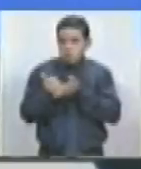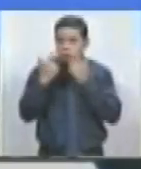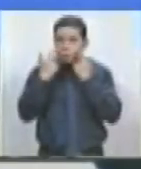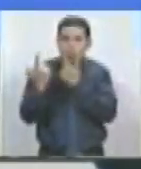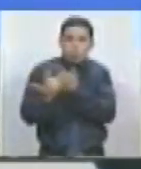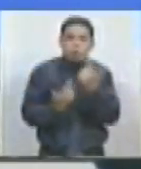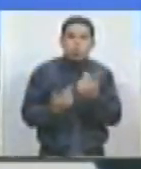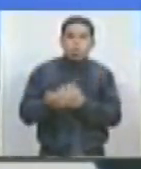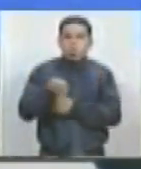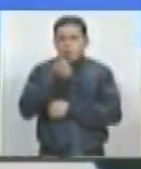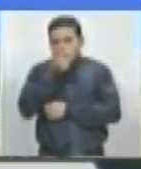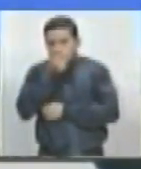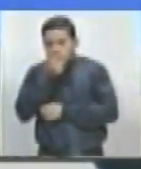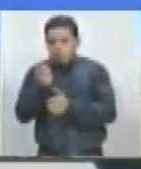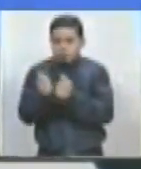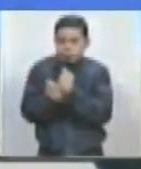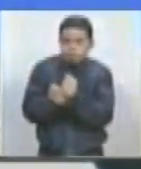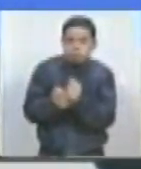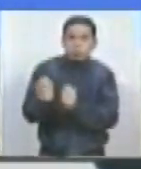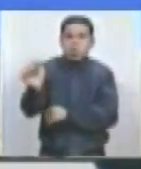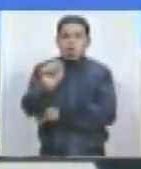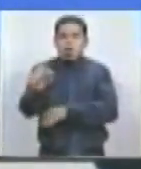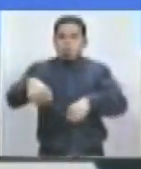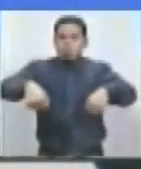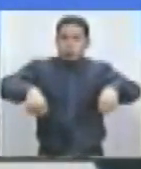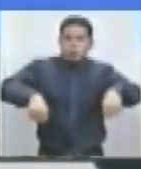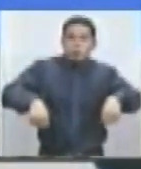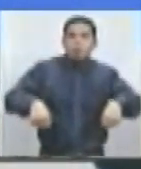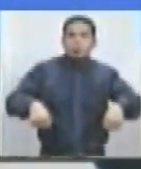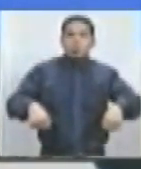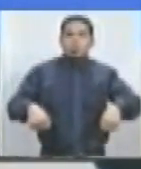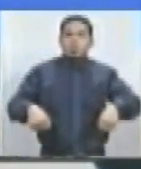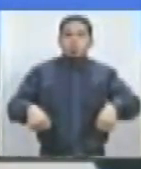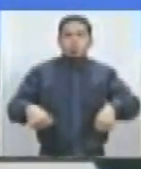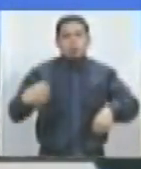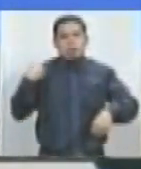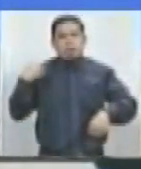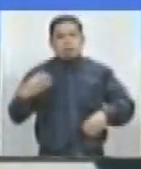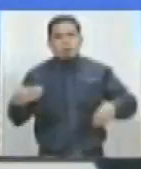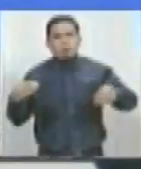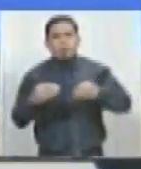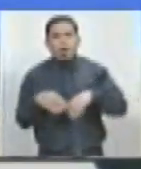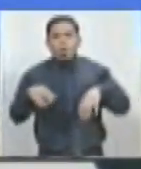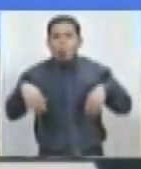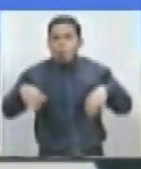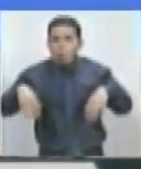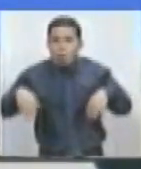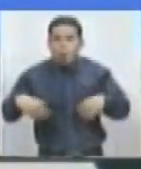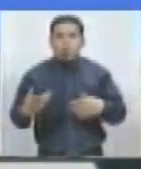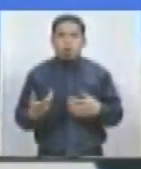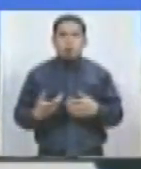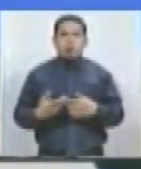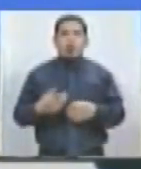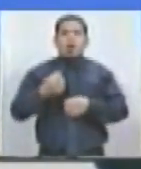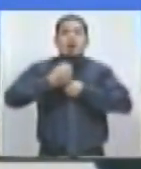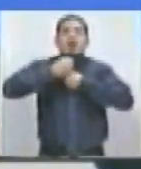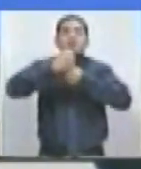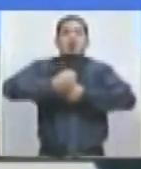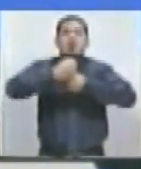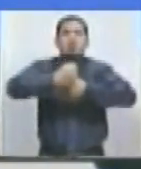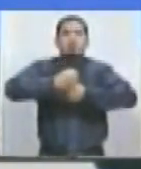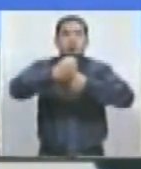de comunicación, vehículos, motocicletas, tenemos canes, acémilas para